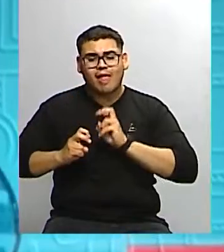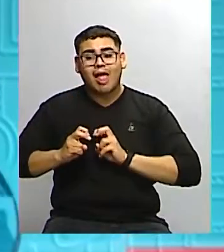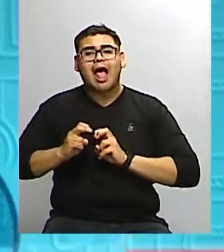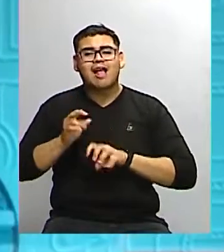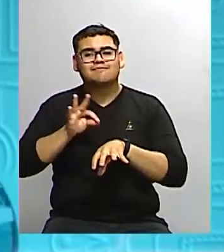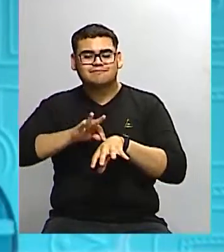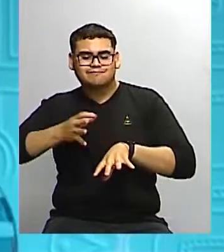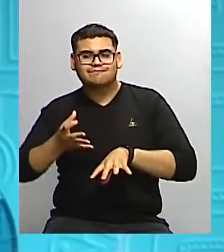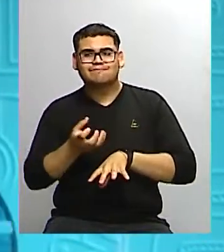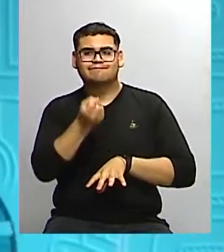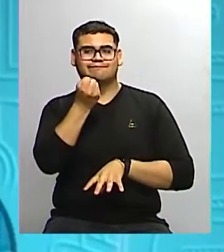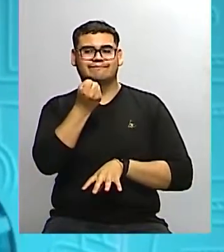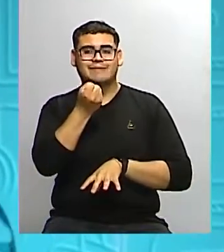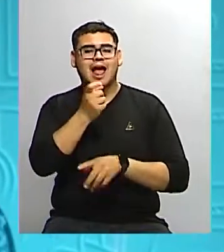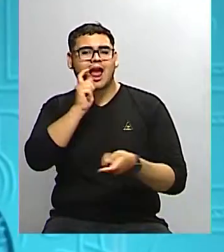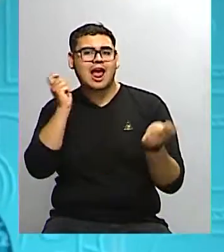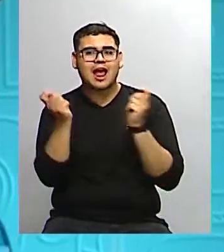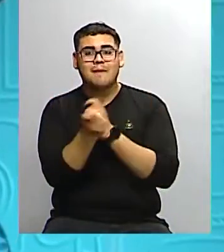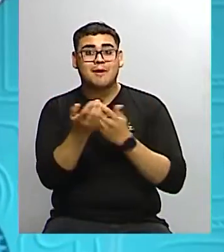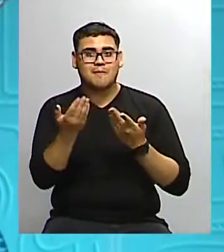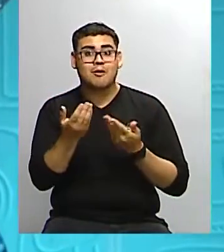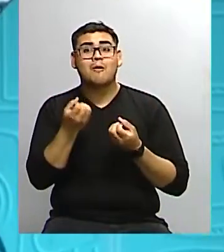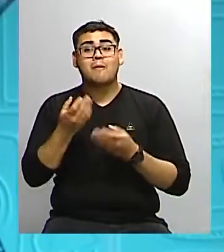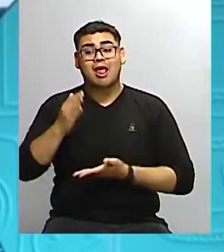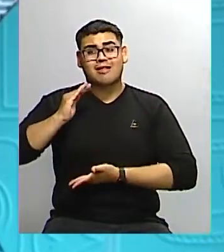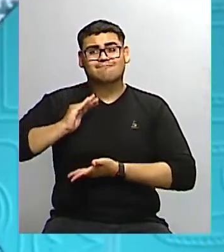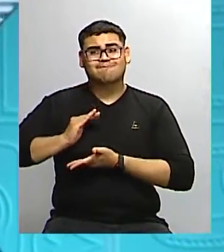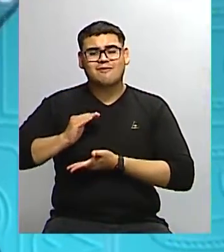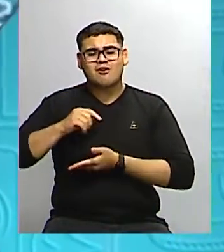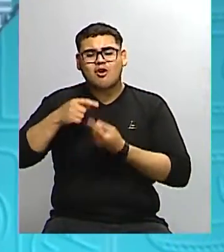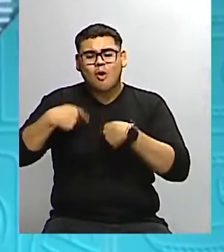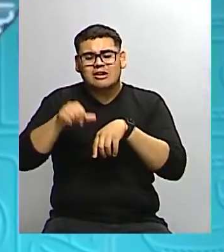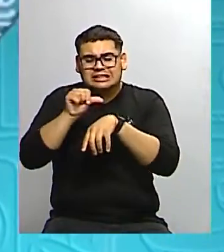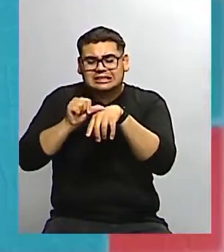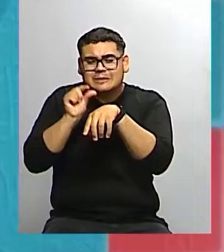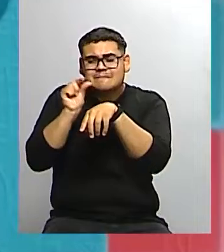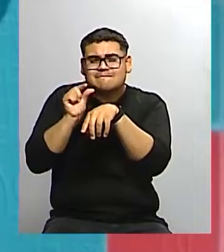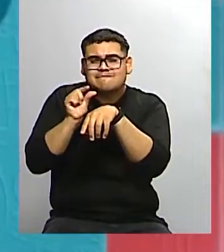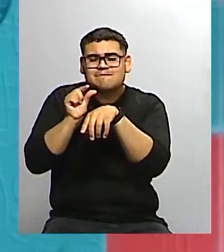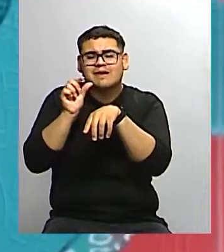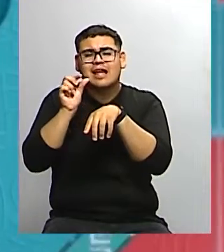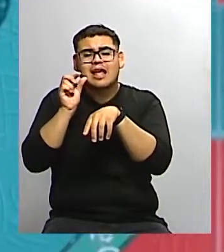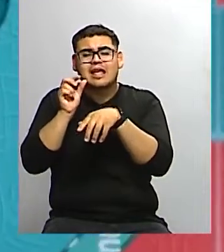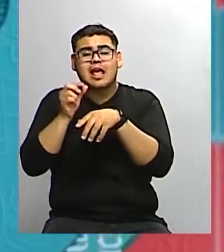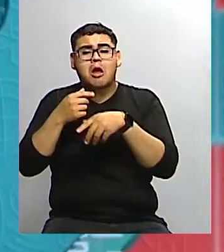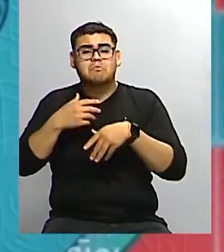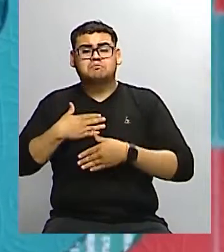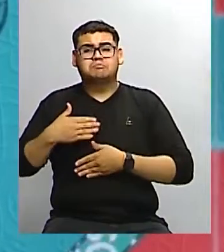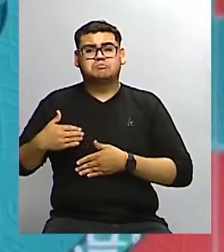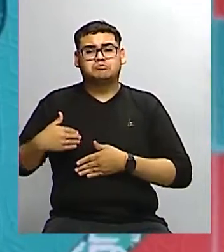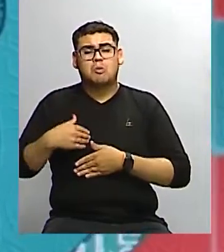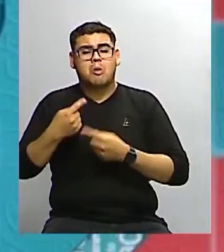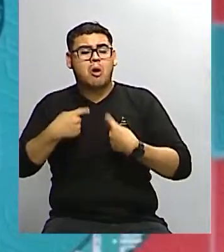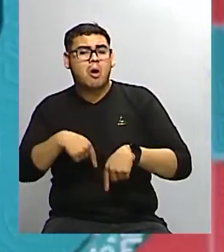porque la mamografía logra detectar cosas muy chiquititas antes de que sean sintomáticas y